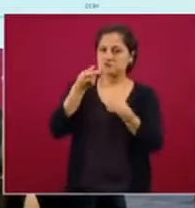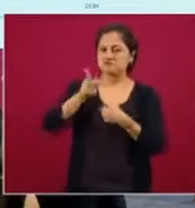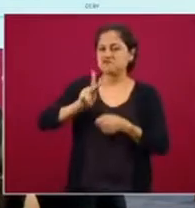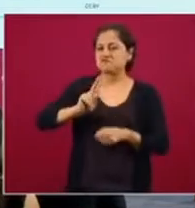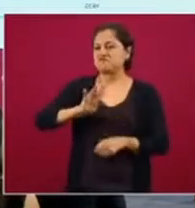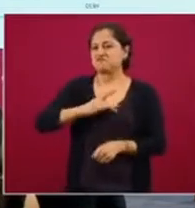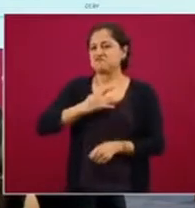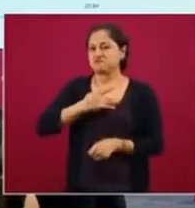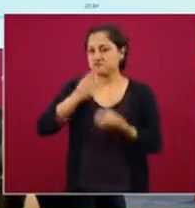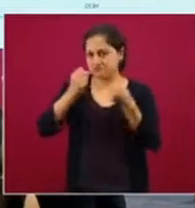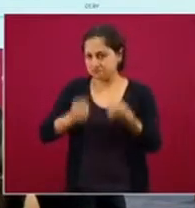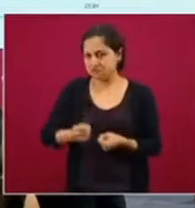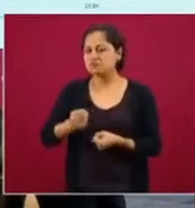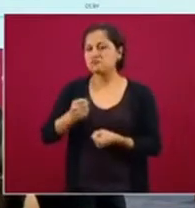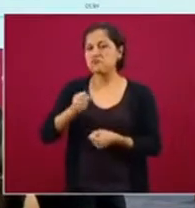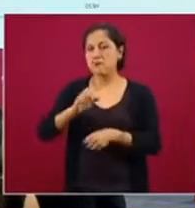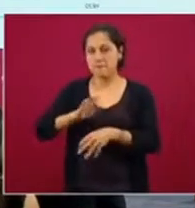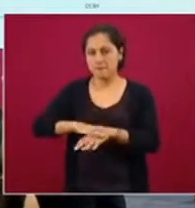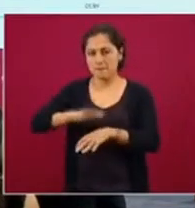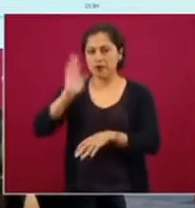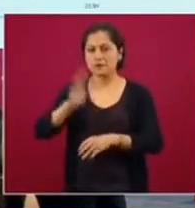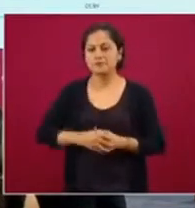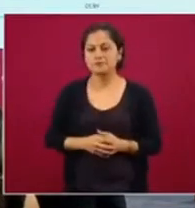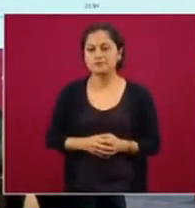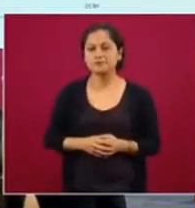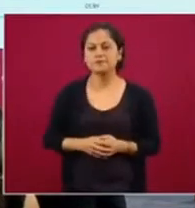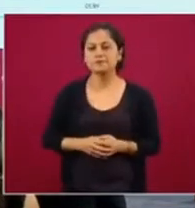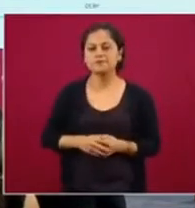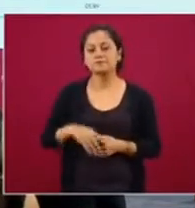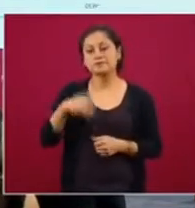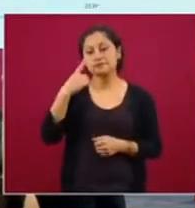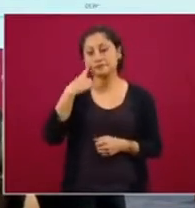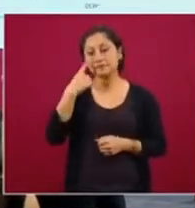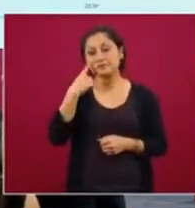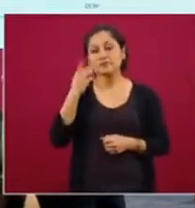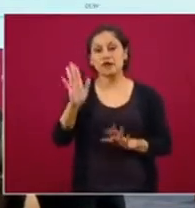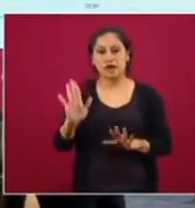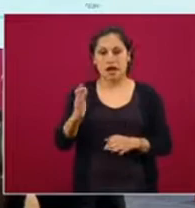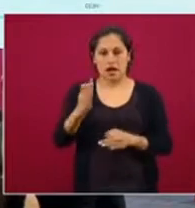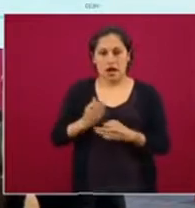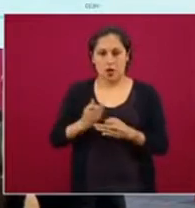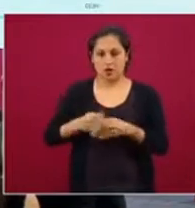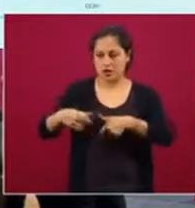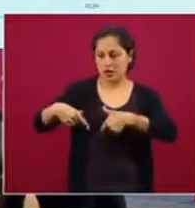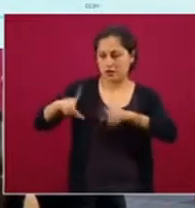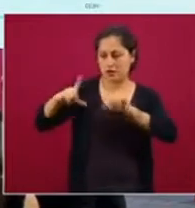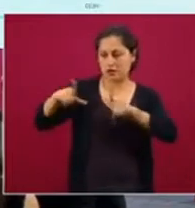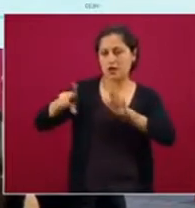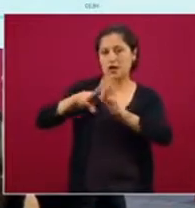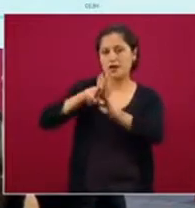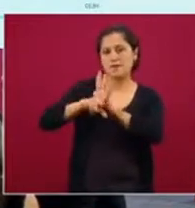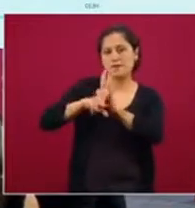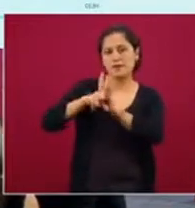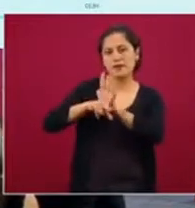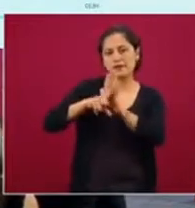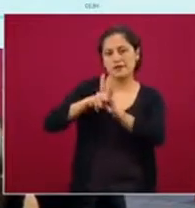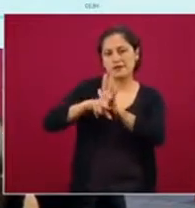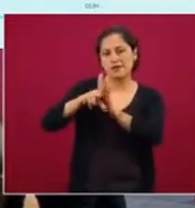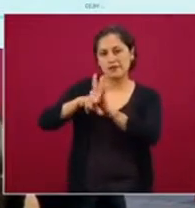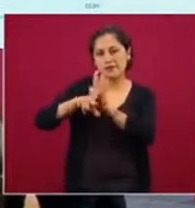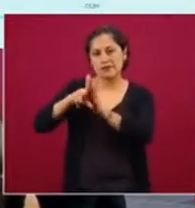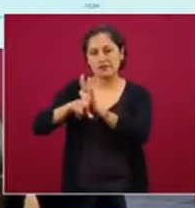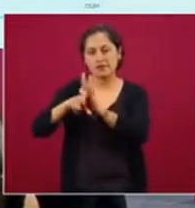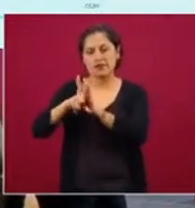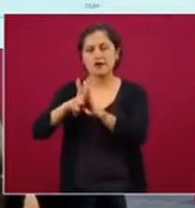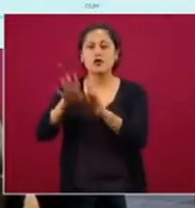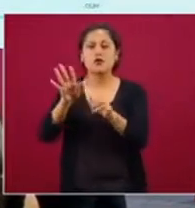de este portal. Las vamos a presentar como una animación, porque a veces ver el cambio,